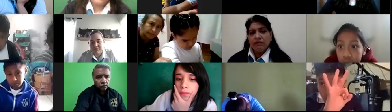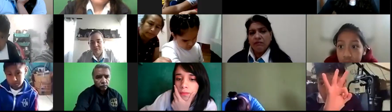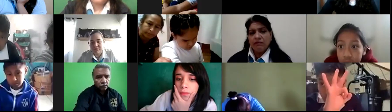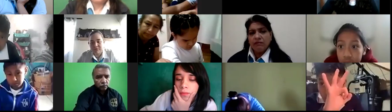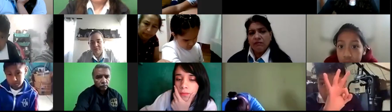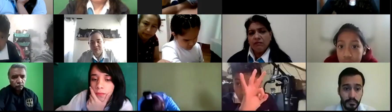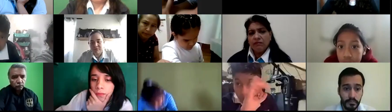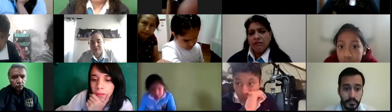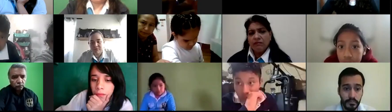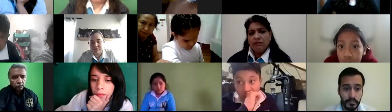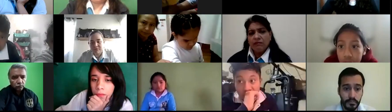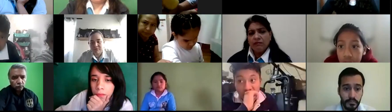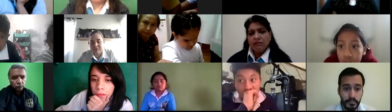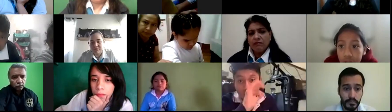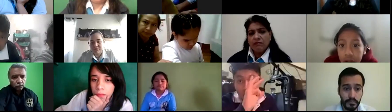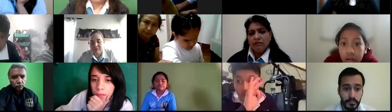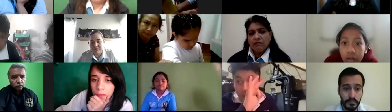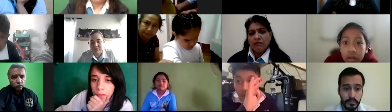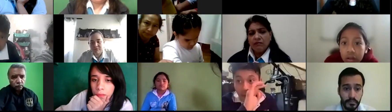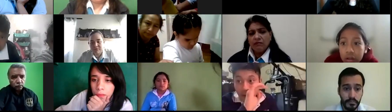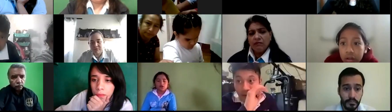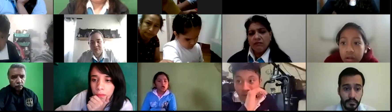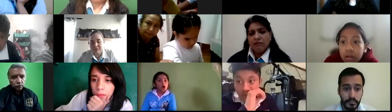primaria, tercero básico.